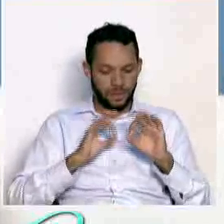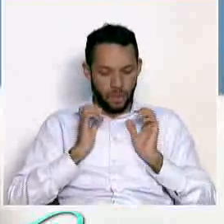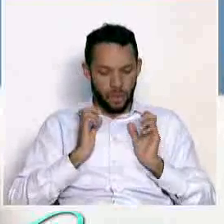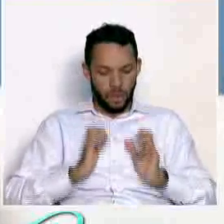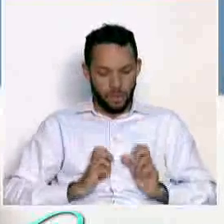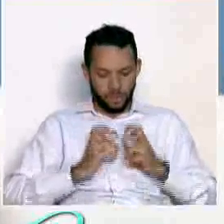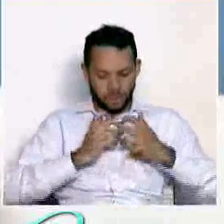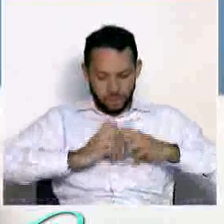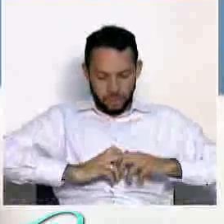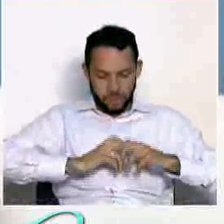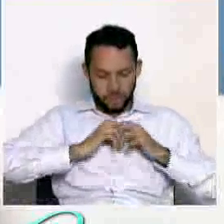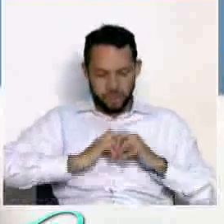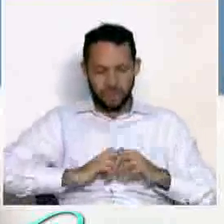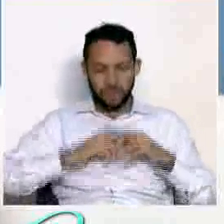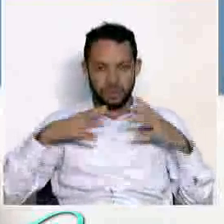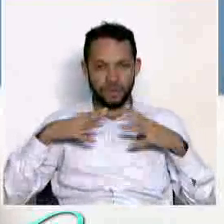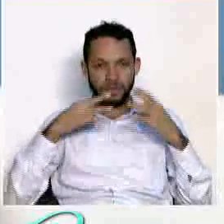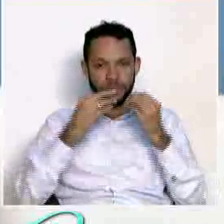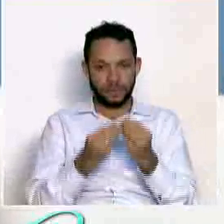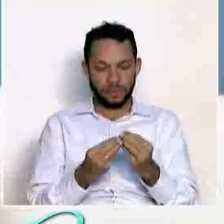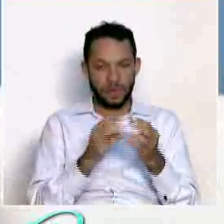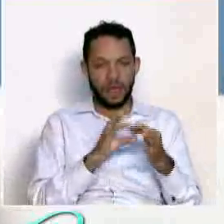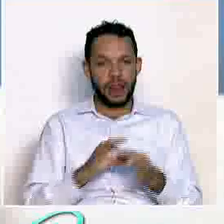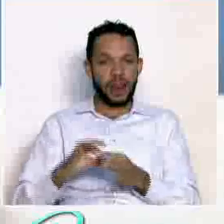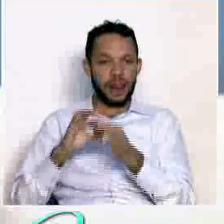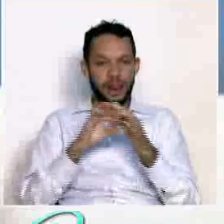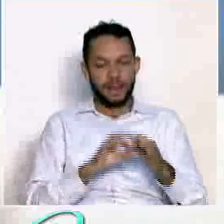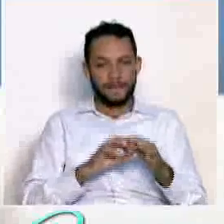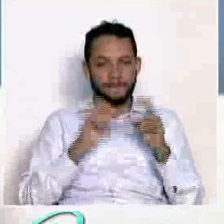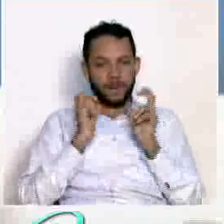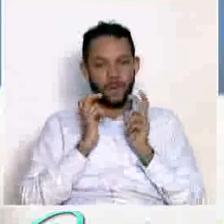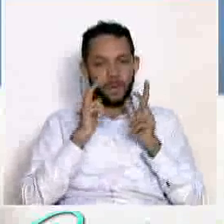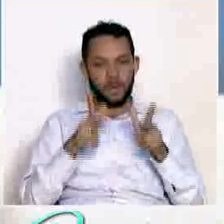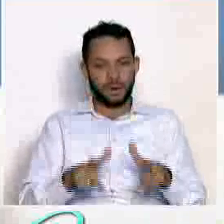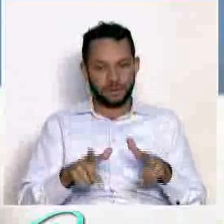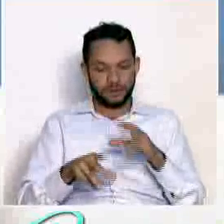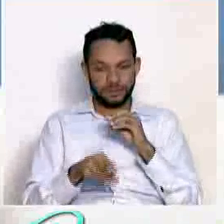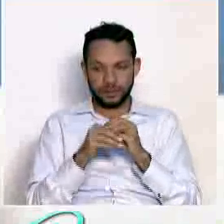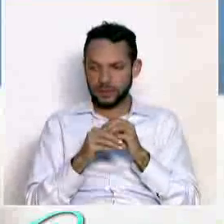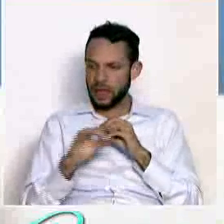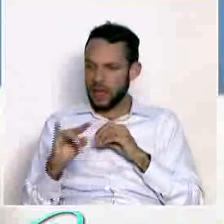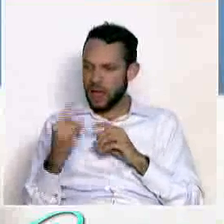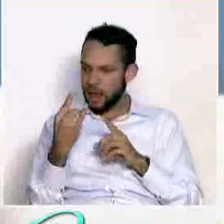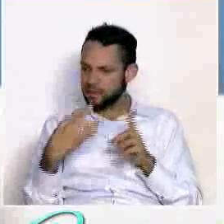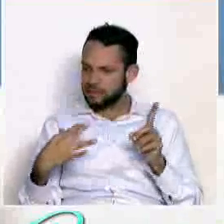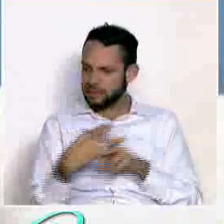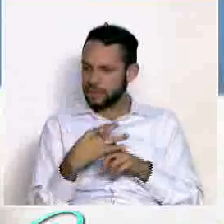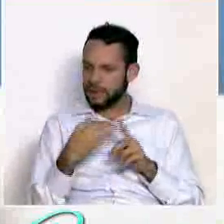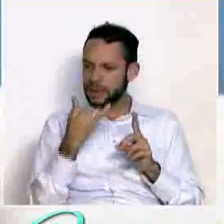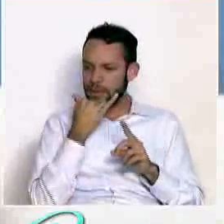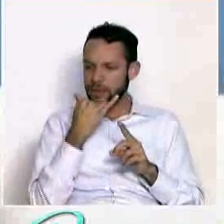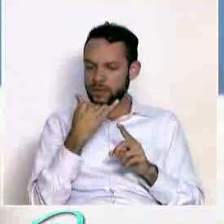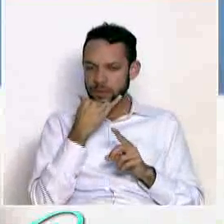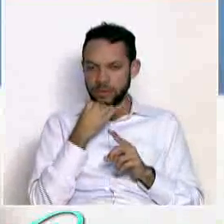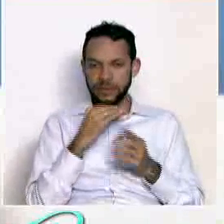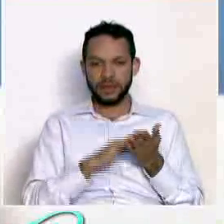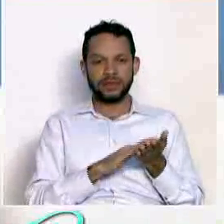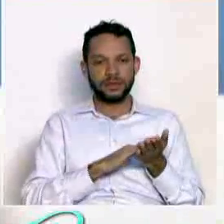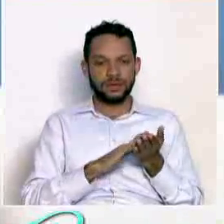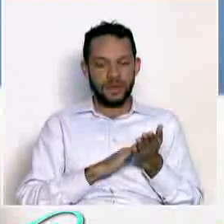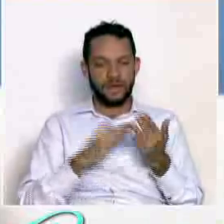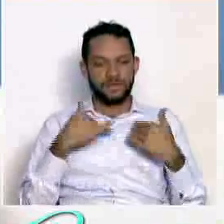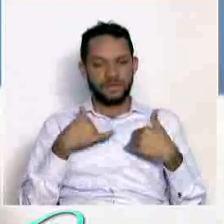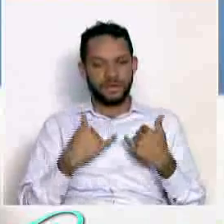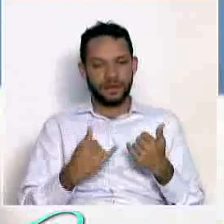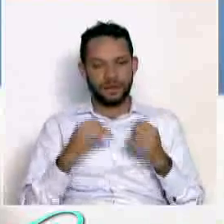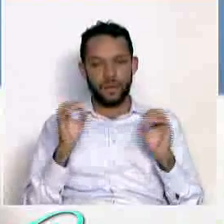psico-neuro-inmuno-endocrinología. Y cómo esto se conecta con el resto y entender a qué le achaca usted lo que tiene, usted es feliz o no. Por